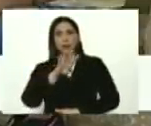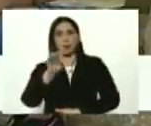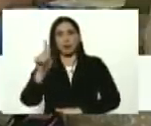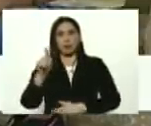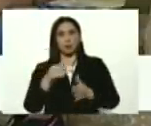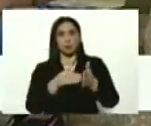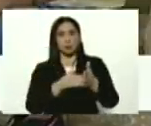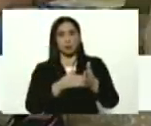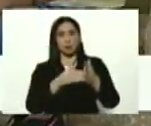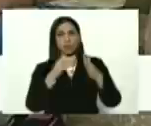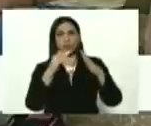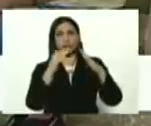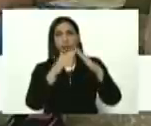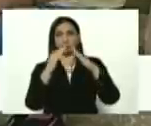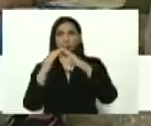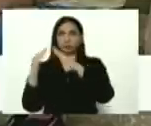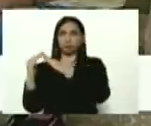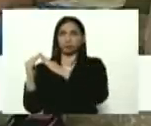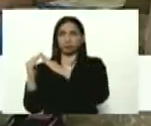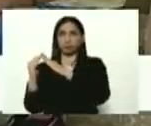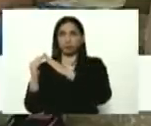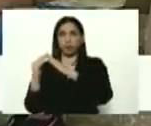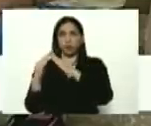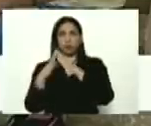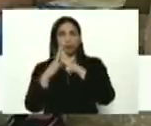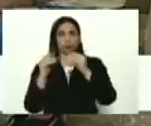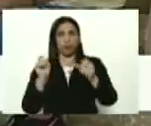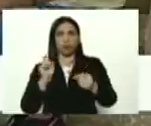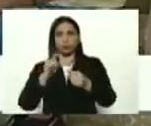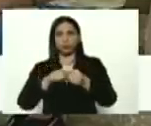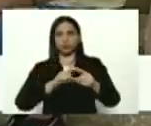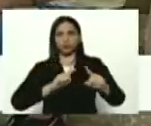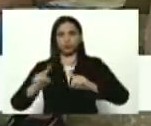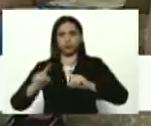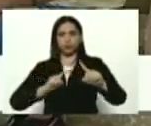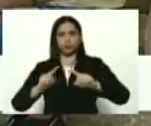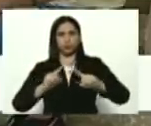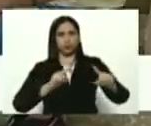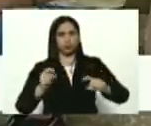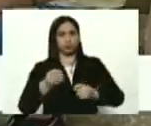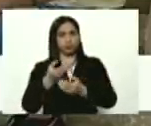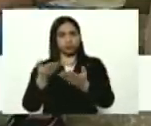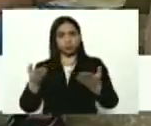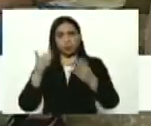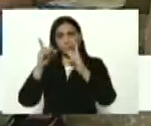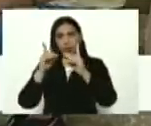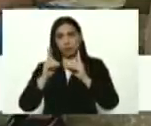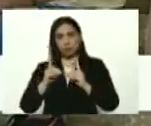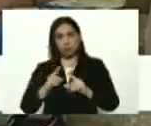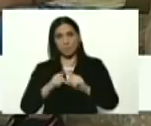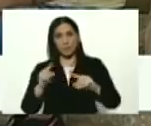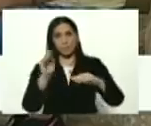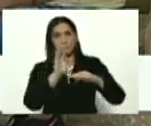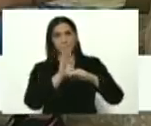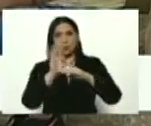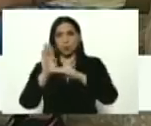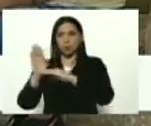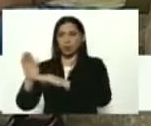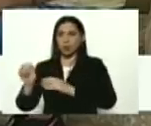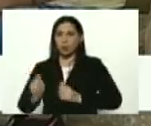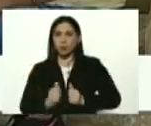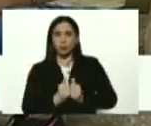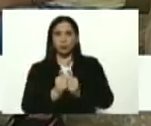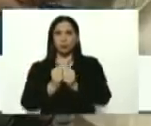41.000 hogares de la patria y bueno, todo esto forma parte de las acciones que usted ha definido para proteger, para acompañar,